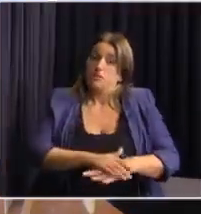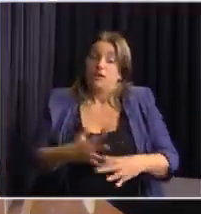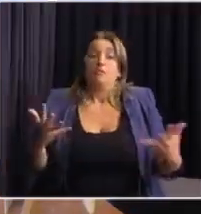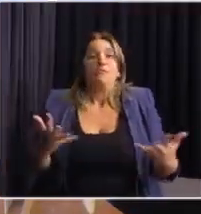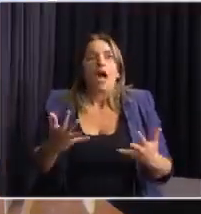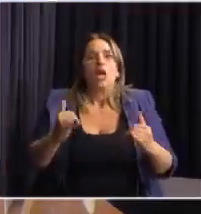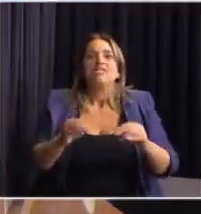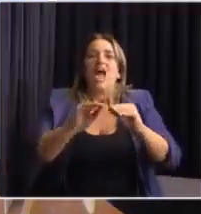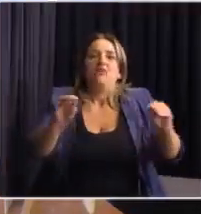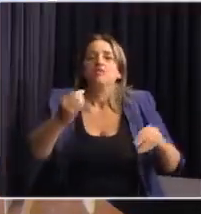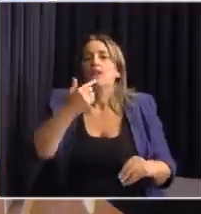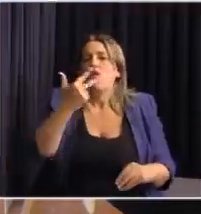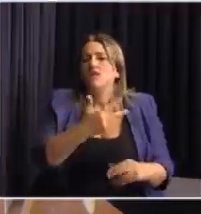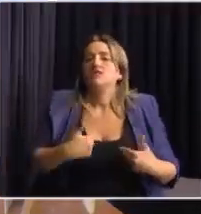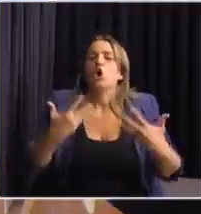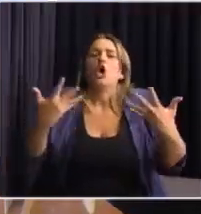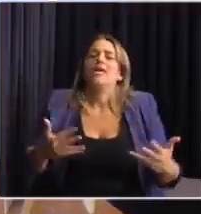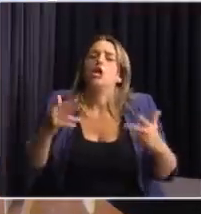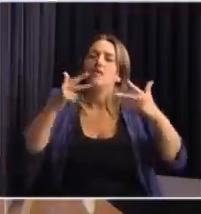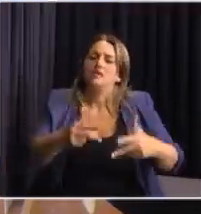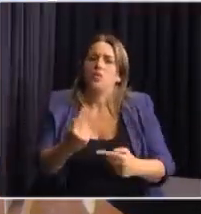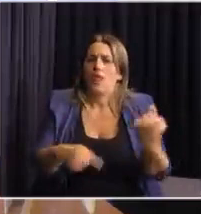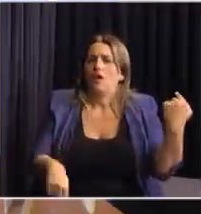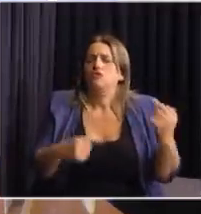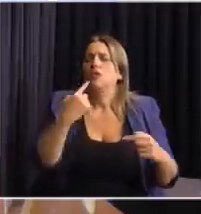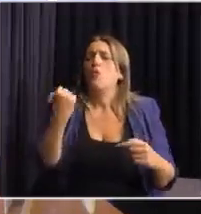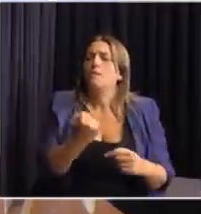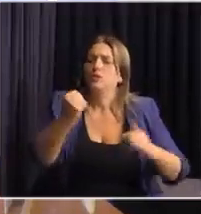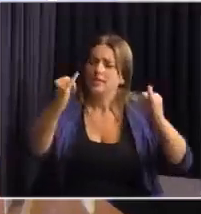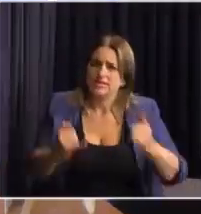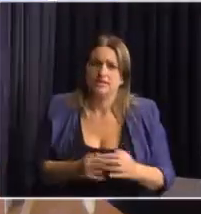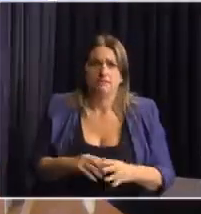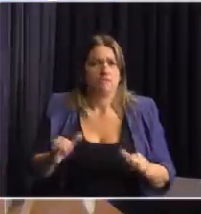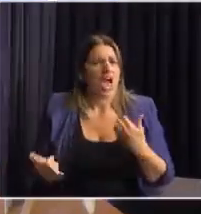que se anuncian estas fechas, que quiero precisar una cosa que parece importante, que lo hemos